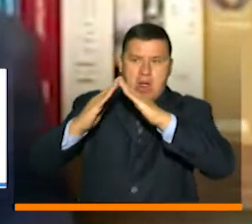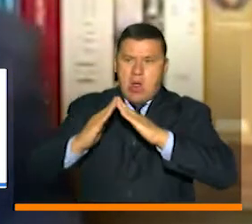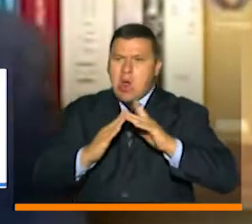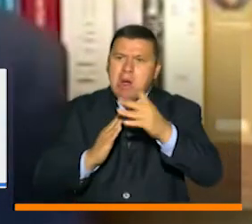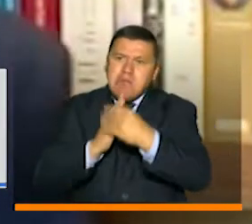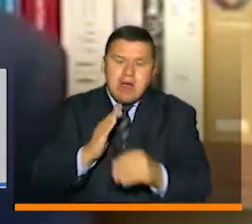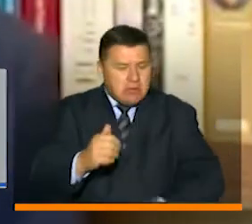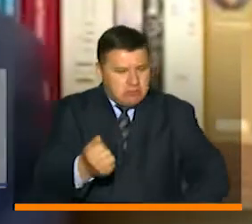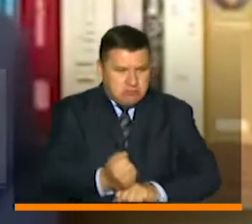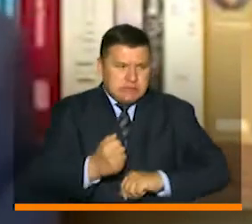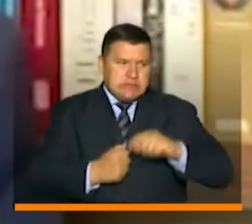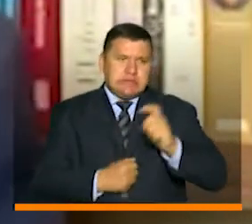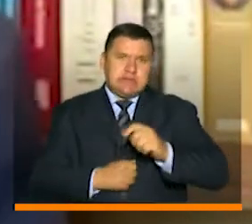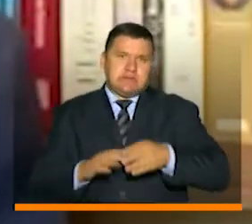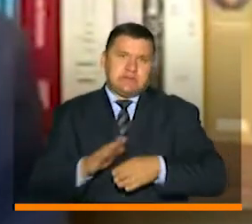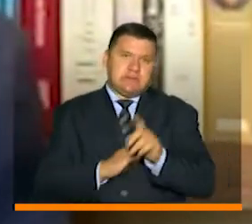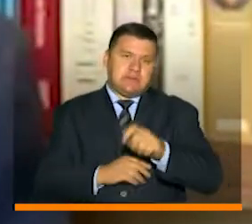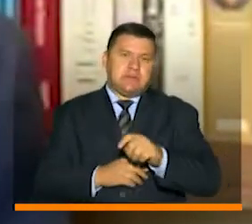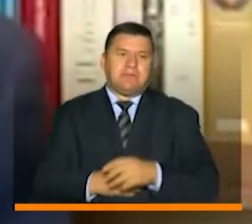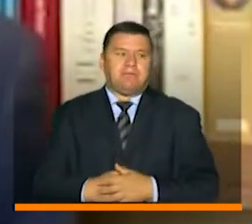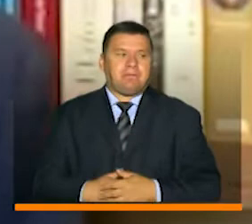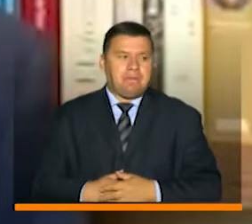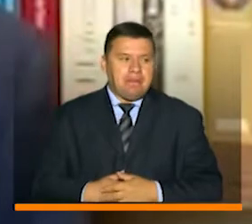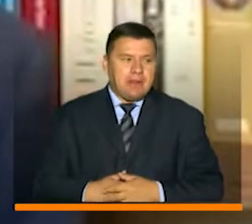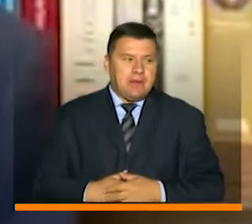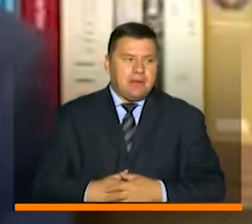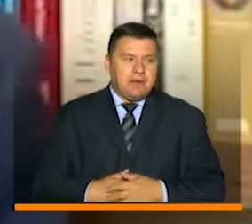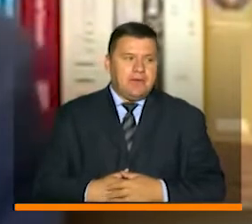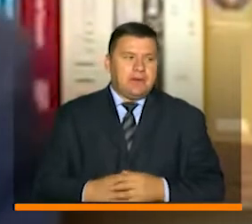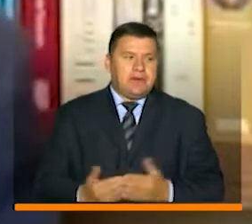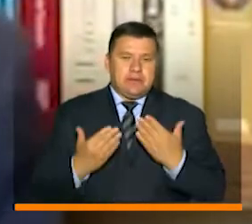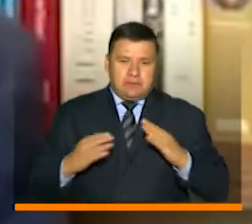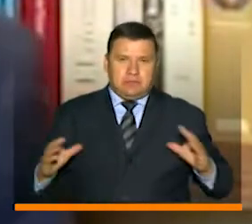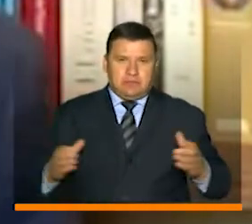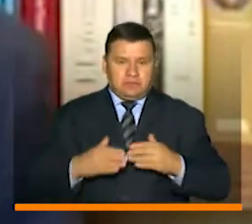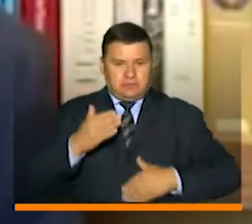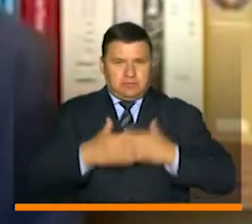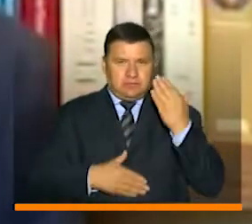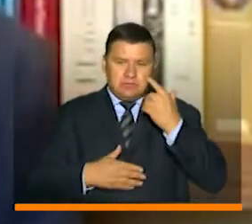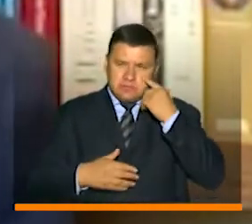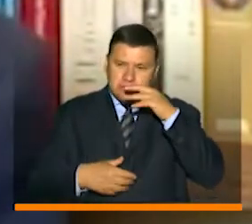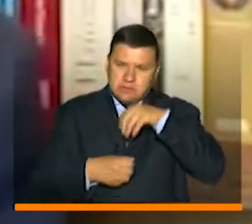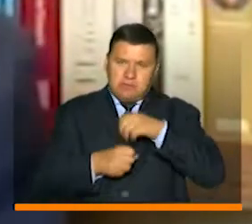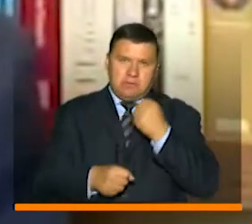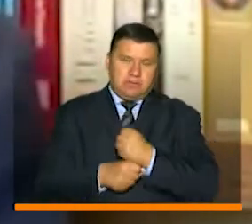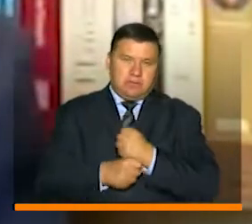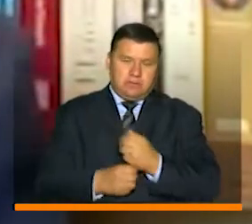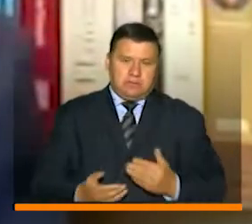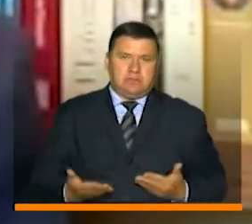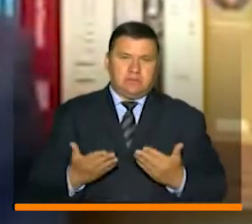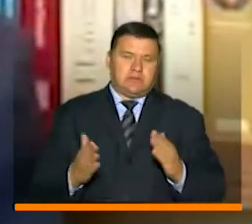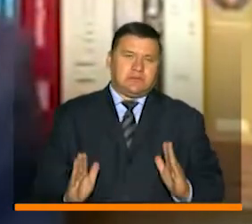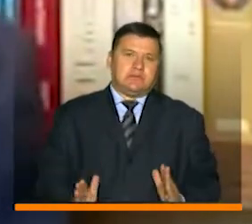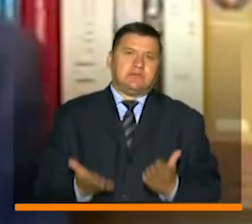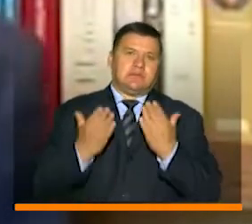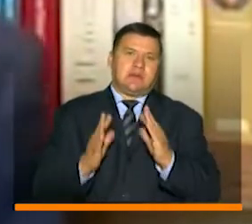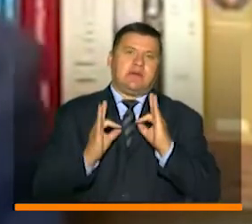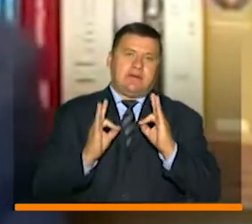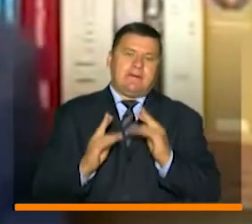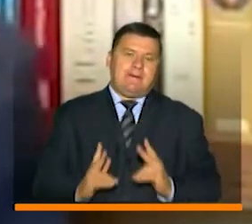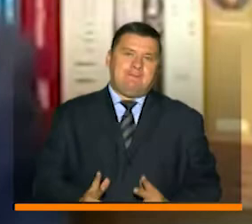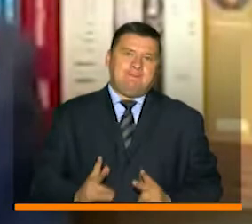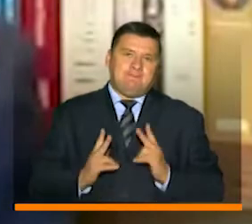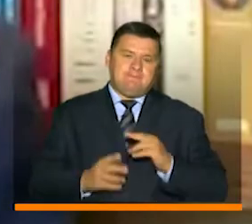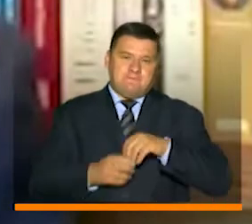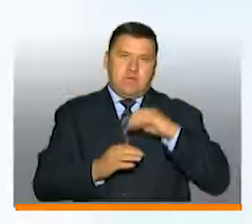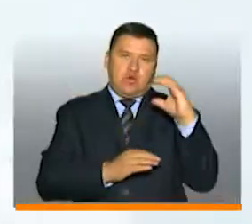hogares necesitan para acceder a las redes, lo que nos va a permitir seguir cerrando brechas y aportar al mejoramiento en la calidad de vida